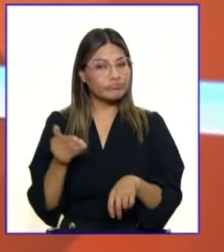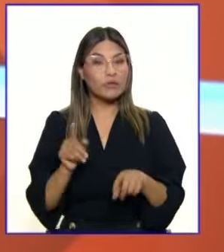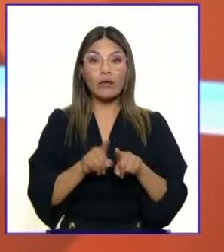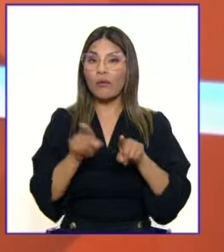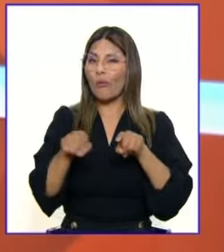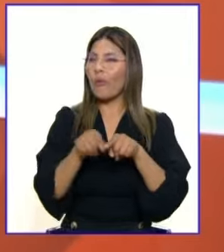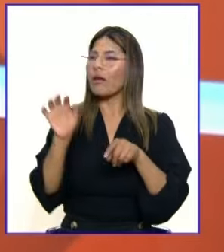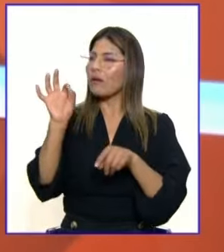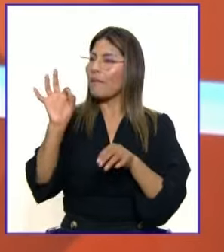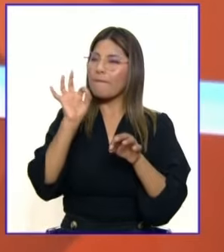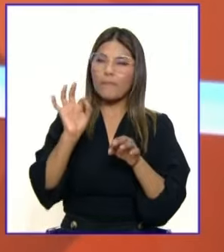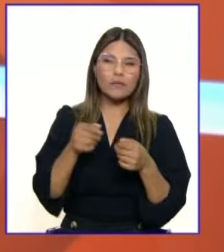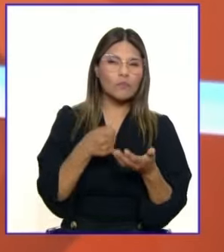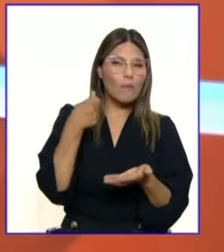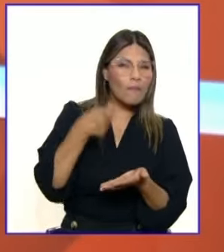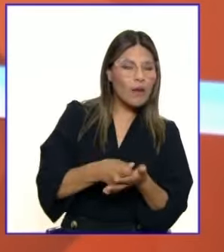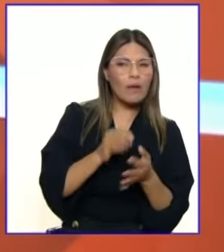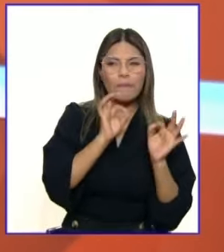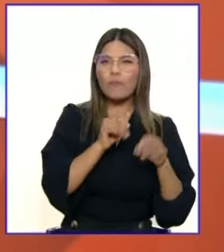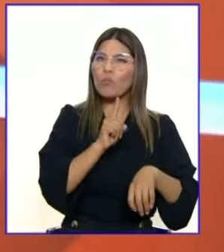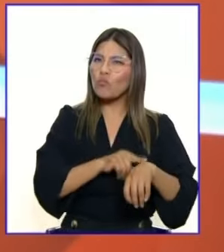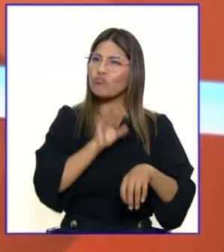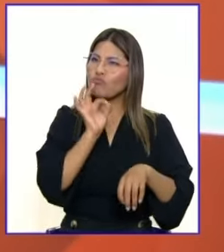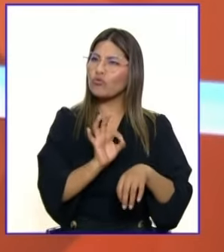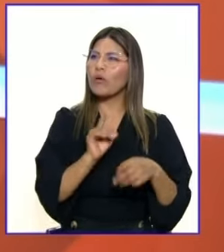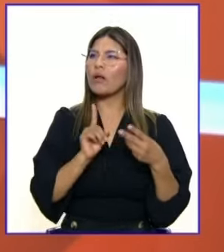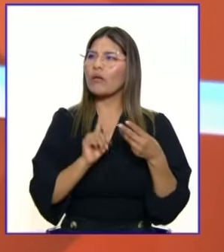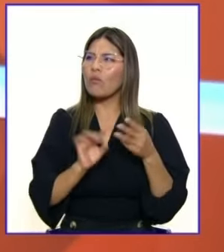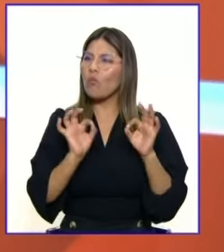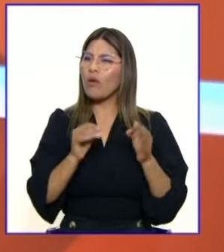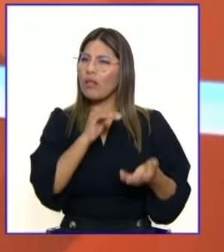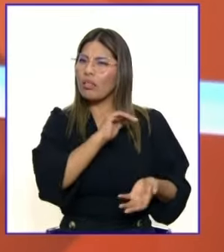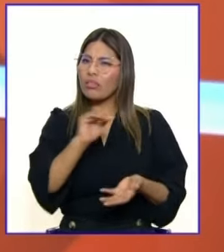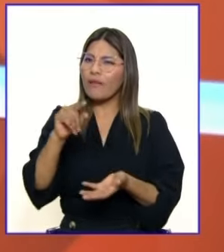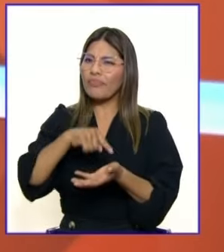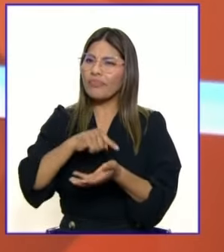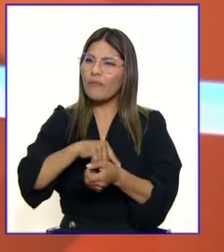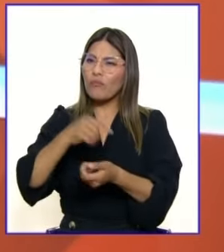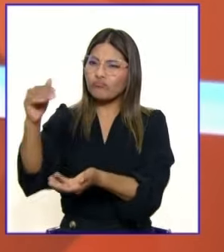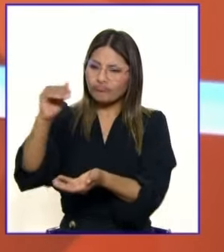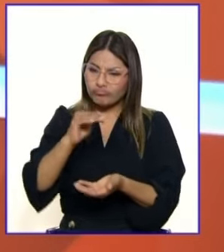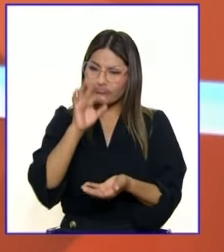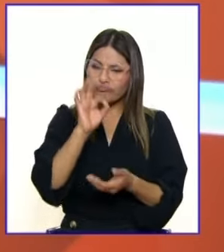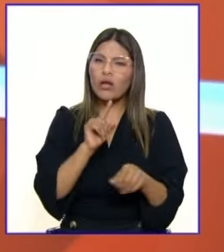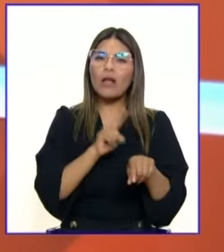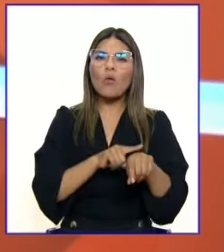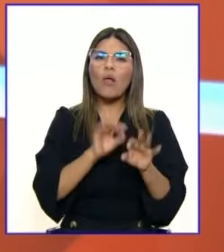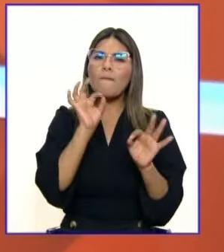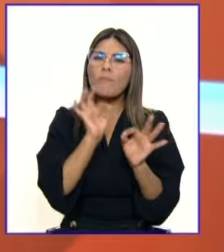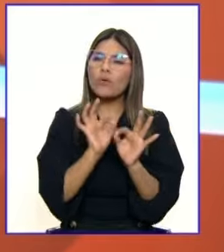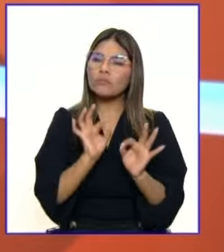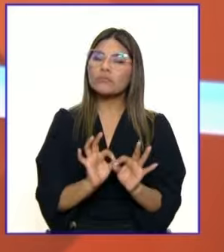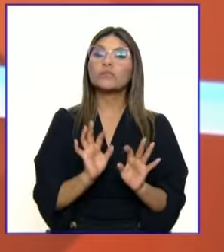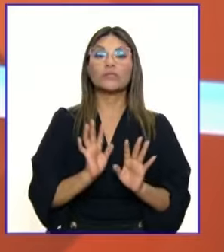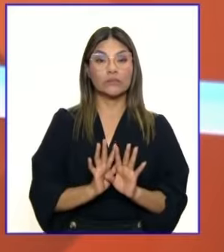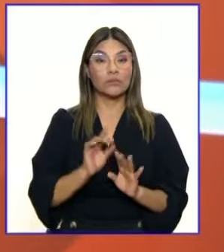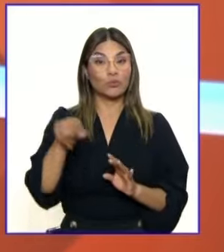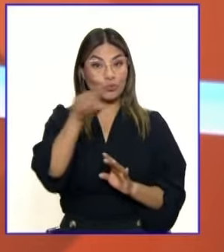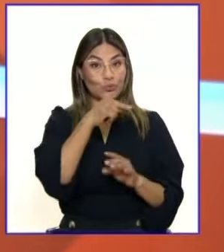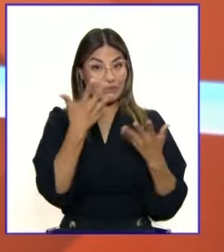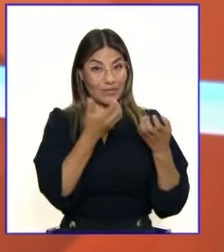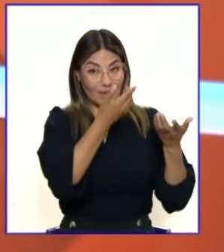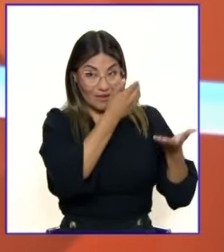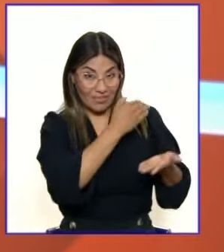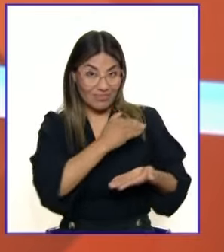en pagarme, en entregarme la mercadería, etcétera, etcétera. Entonces, yo sugiero siempre que las partes o las personas que aquí quieren exportar